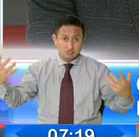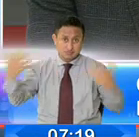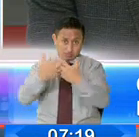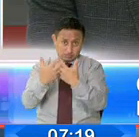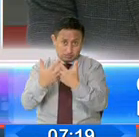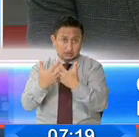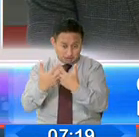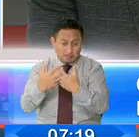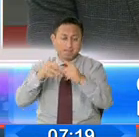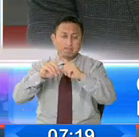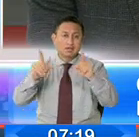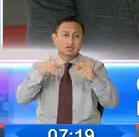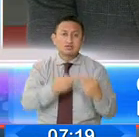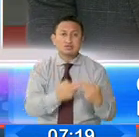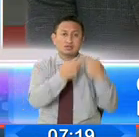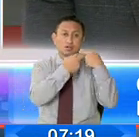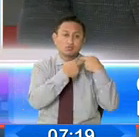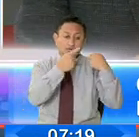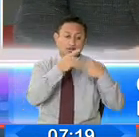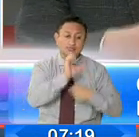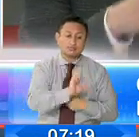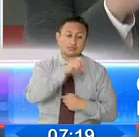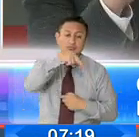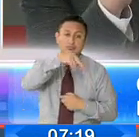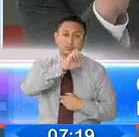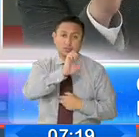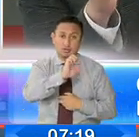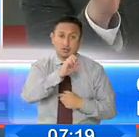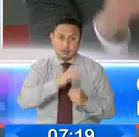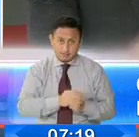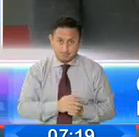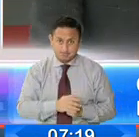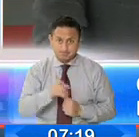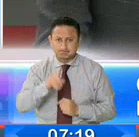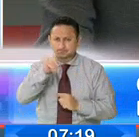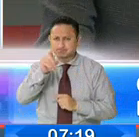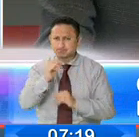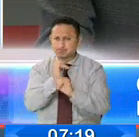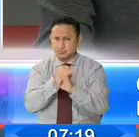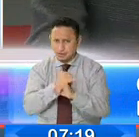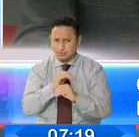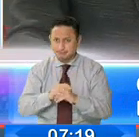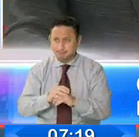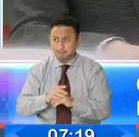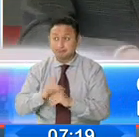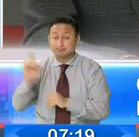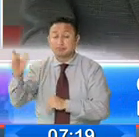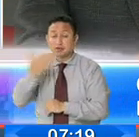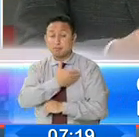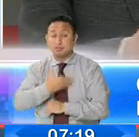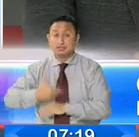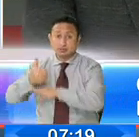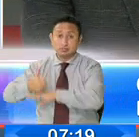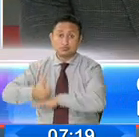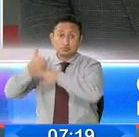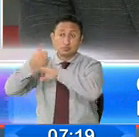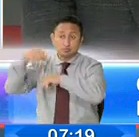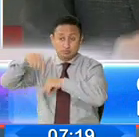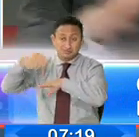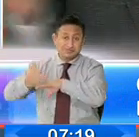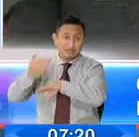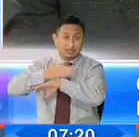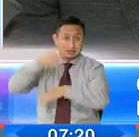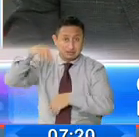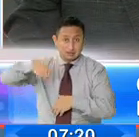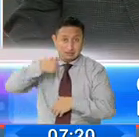la responsabilidad es del Consejo Nacional Electoral. Ingeniero, el tribunal, el presidente del Tribunal Contencioso, aquí mismo en este escenario, dijo